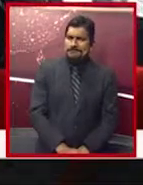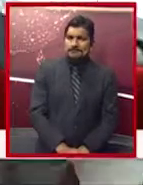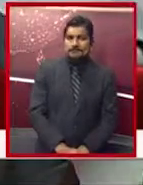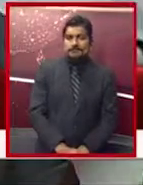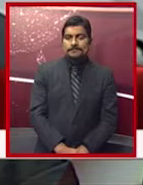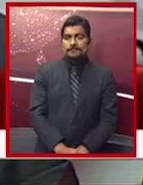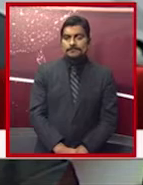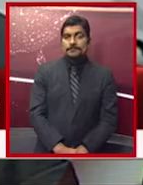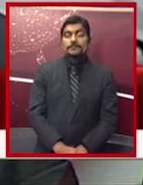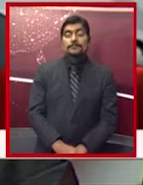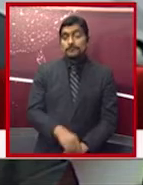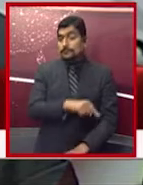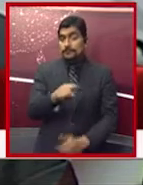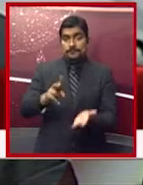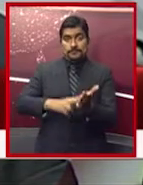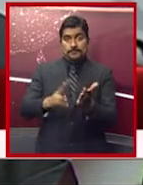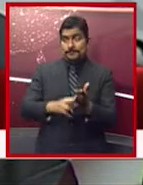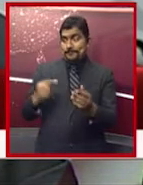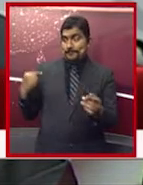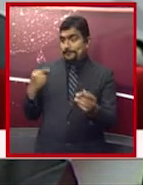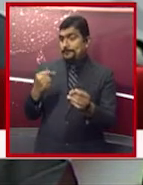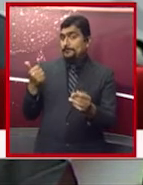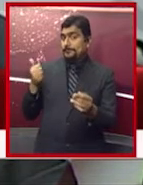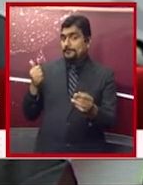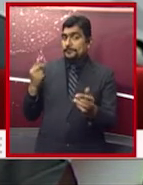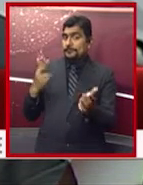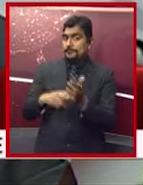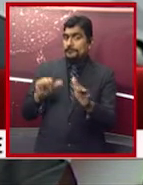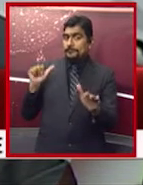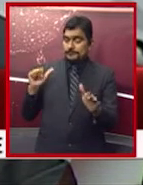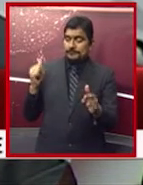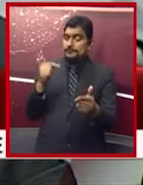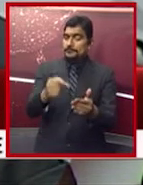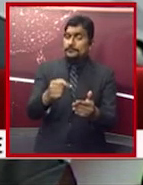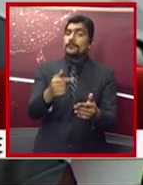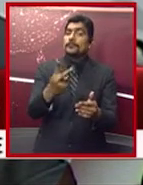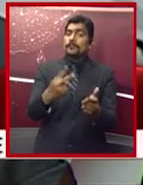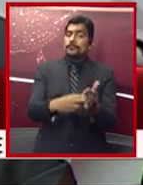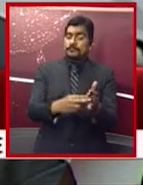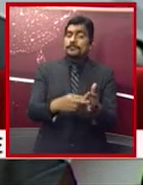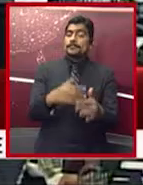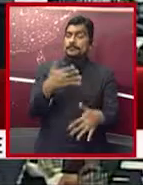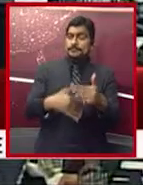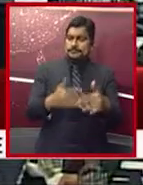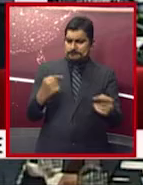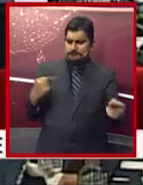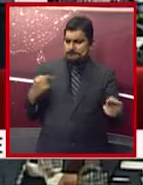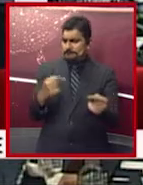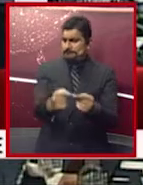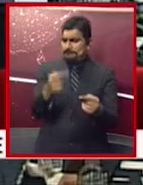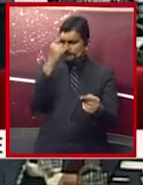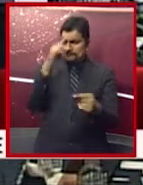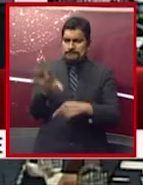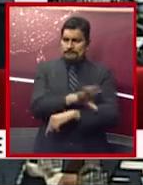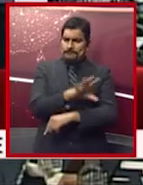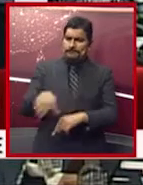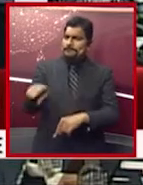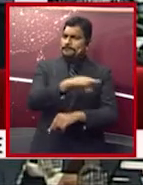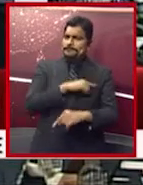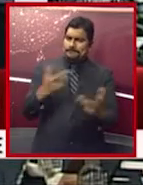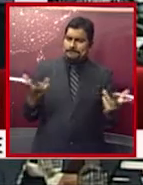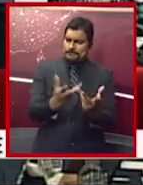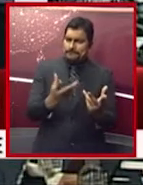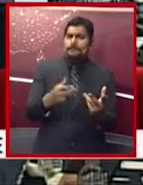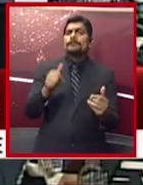Cuando se comparan las tarifas de agosto de 2016 contra las de agosto de 2015, para el sector industrial de